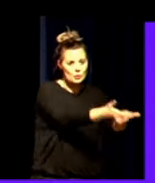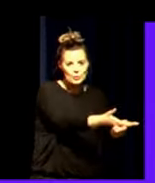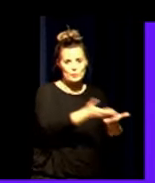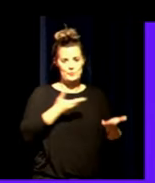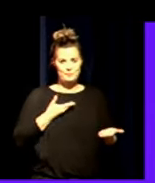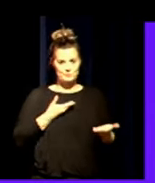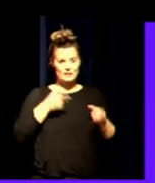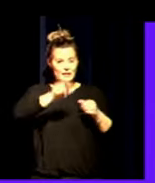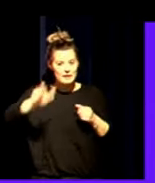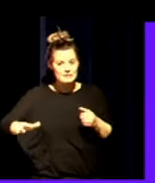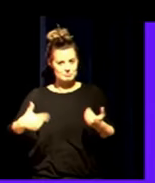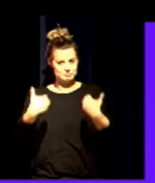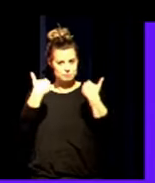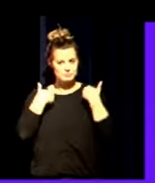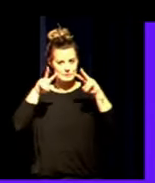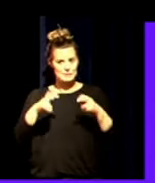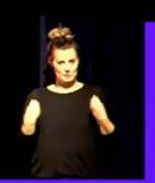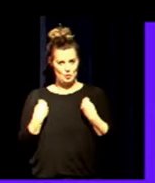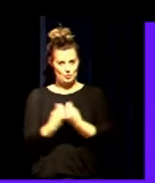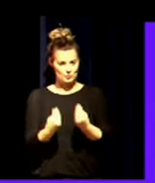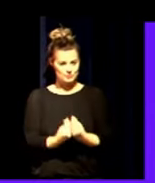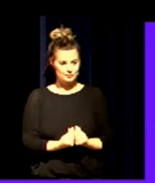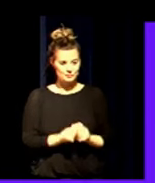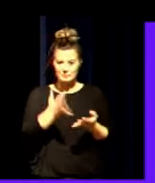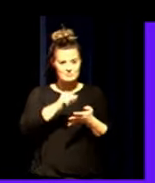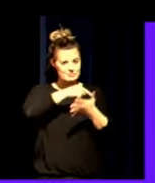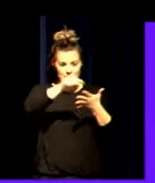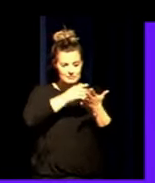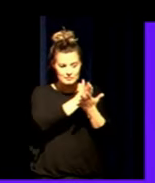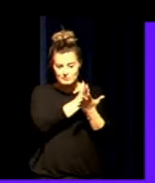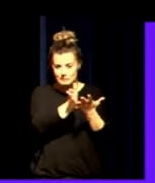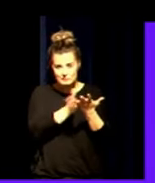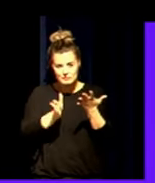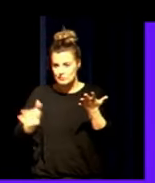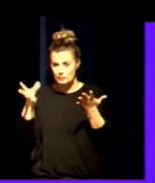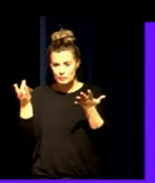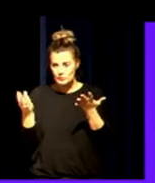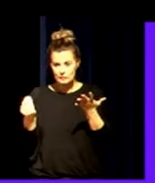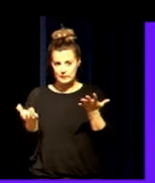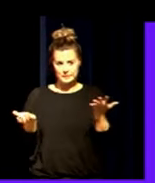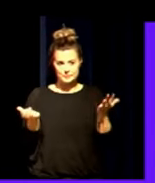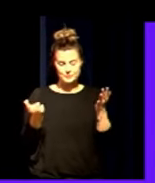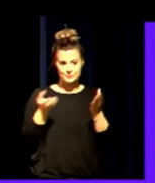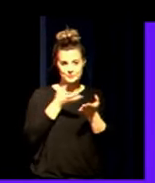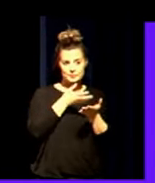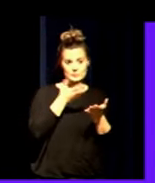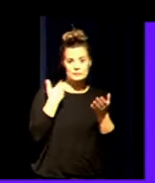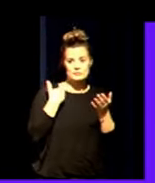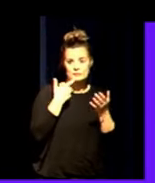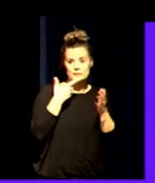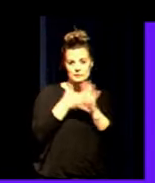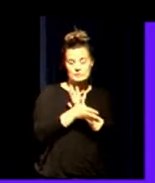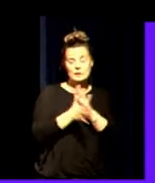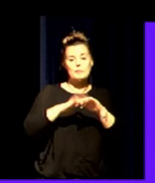etcétera. Tiene un catálogo de tareas importante a la hora de poner en marcha esta tarea. Funciona en colaboración en red,